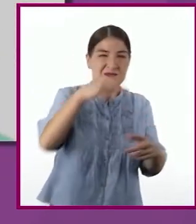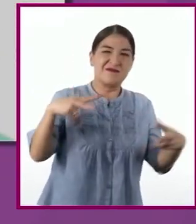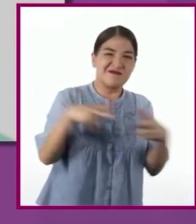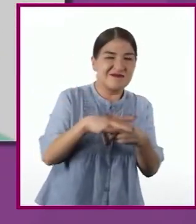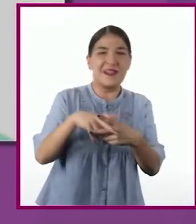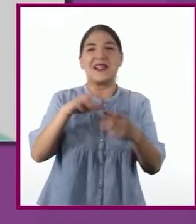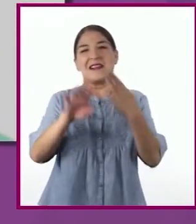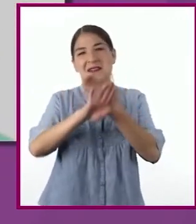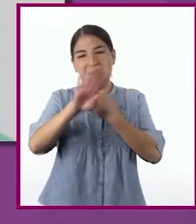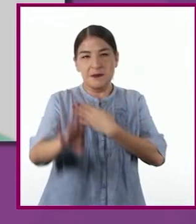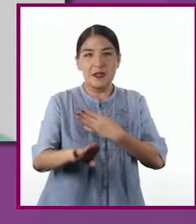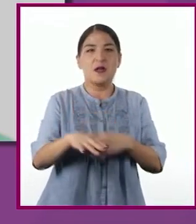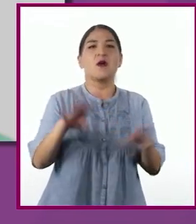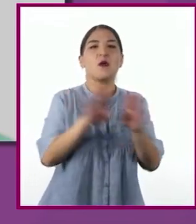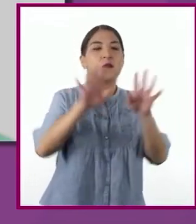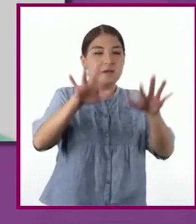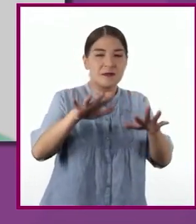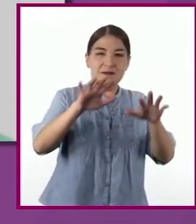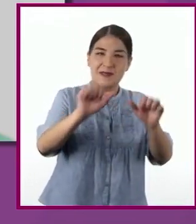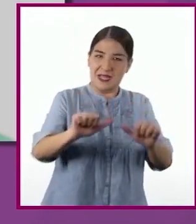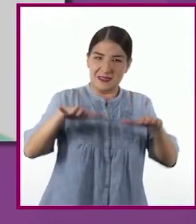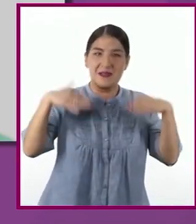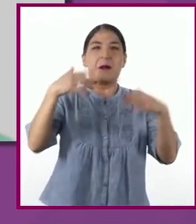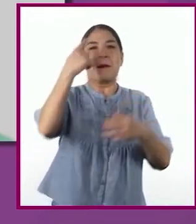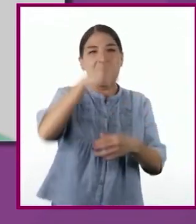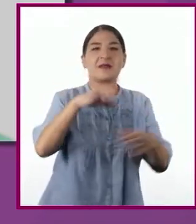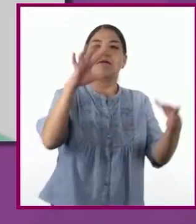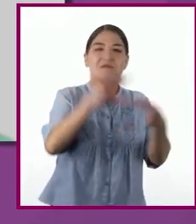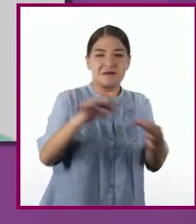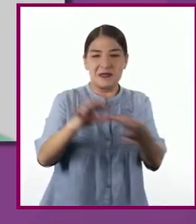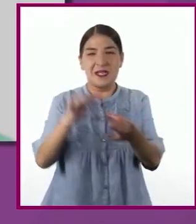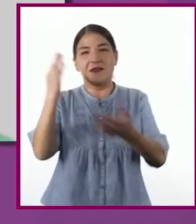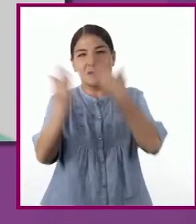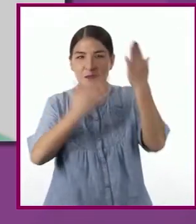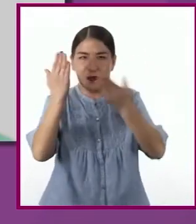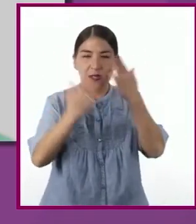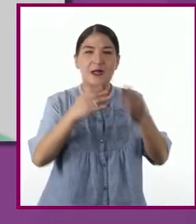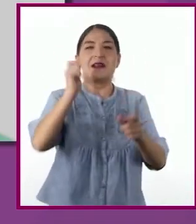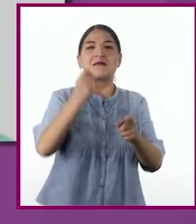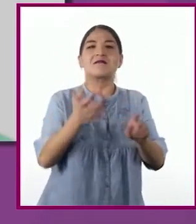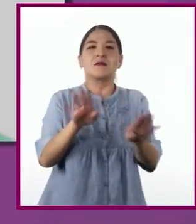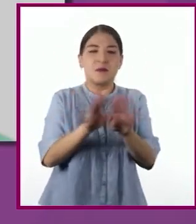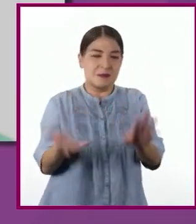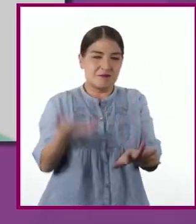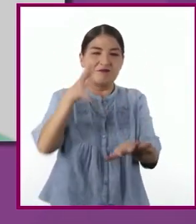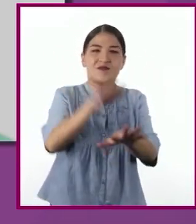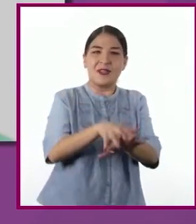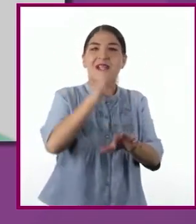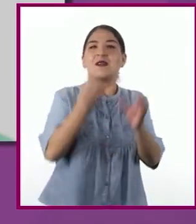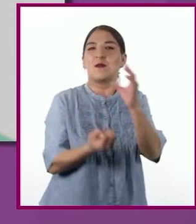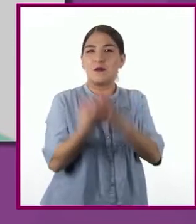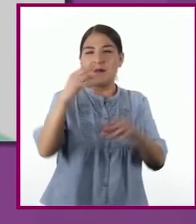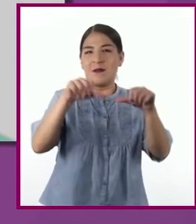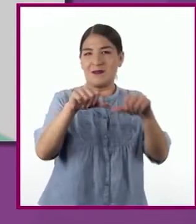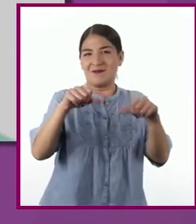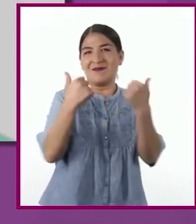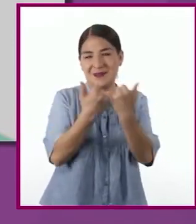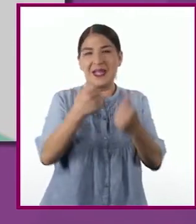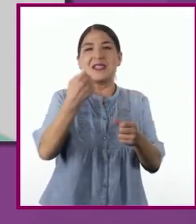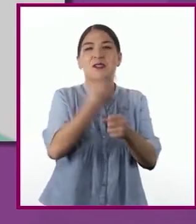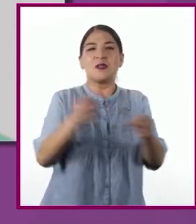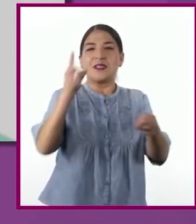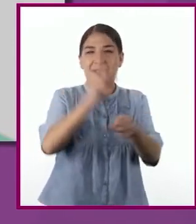escolares, organizaciones estudiantiles, integración de la sociedad de alumnos.